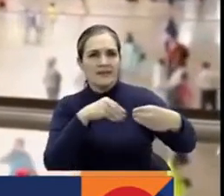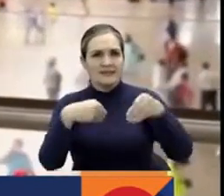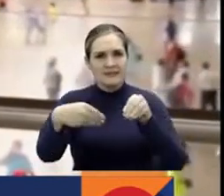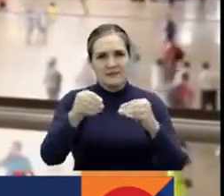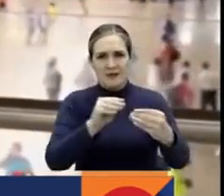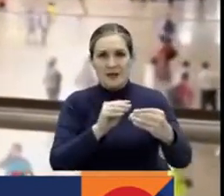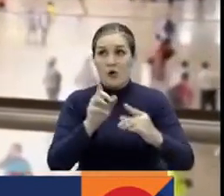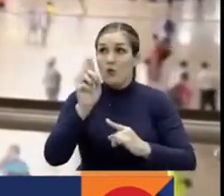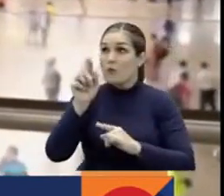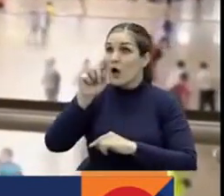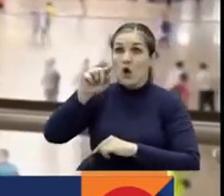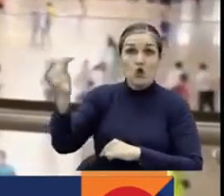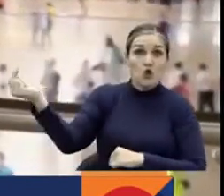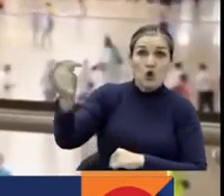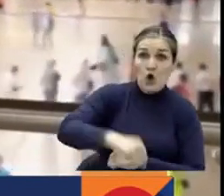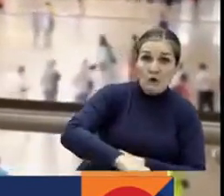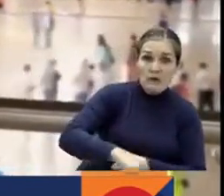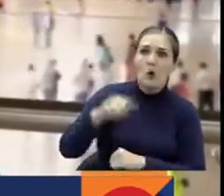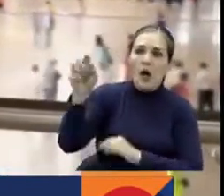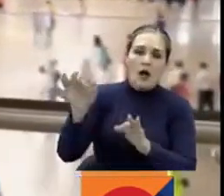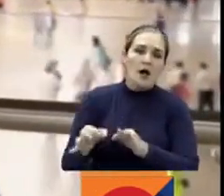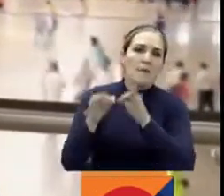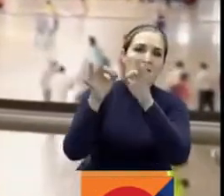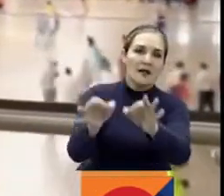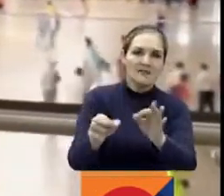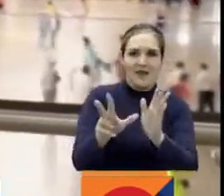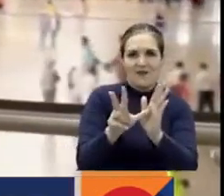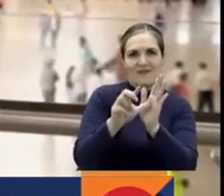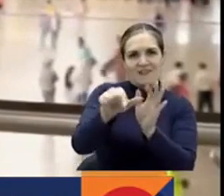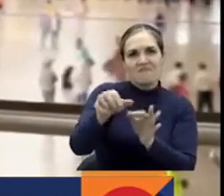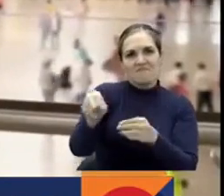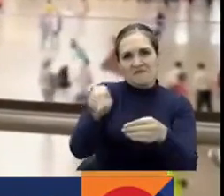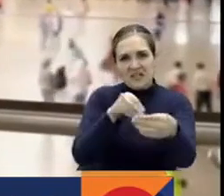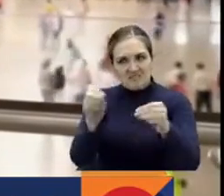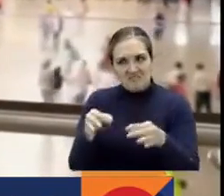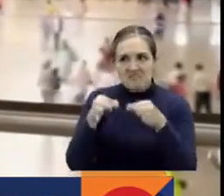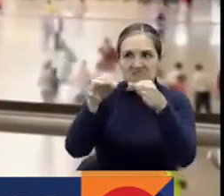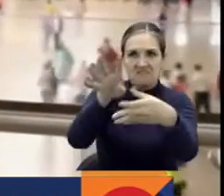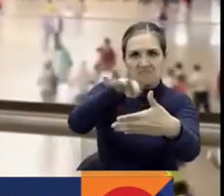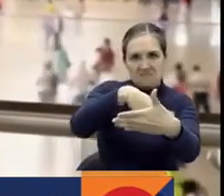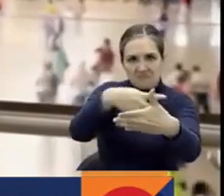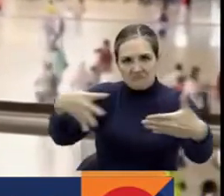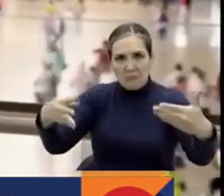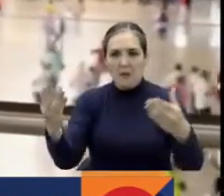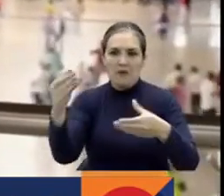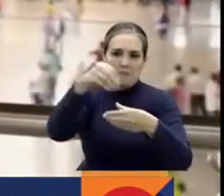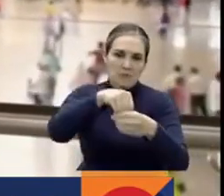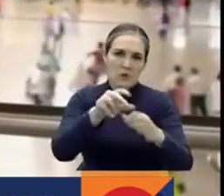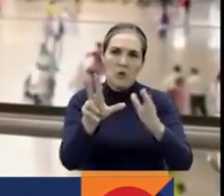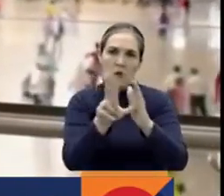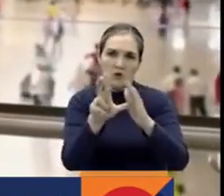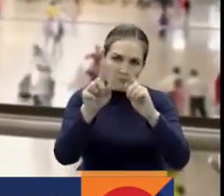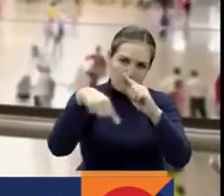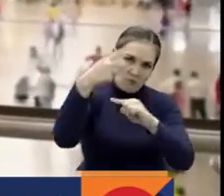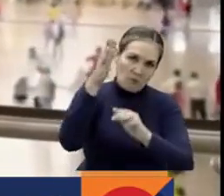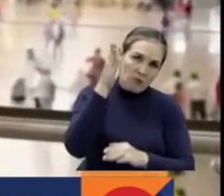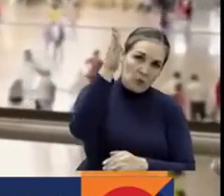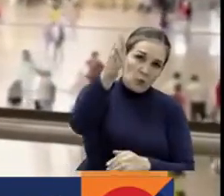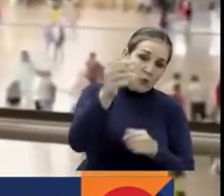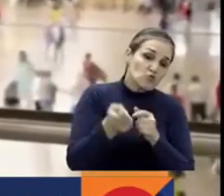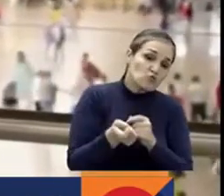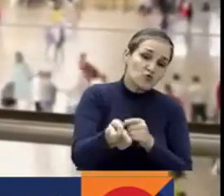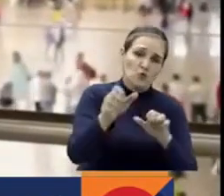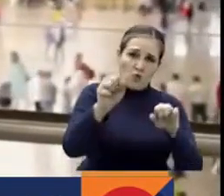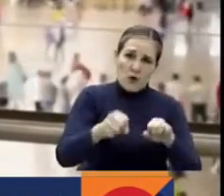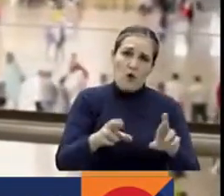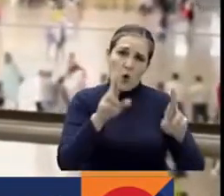tal forma que todos los viajeros puedan reprogramar sus viajes y planes, estadías en los hoteles para un futuro próximo, pero